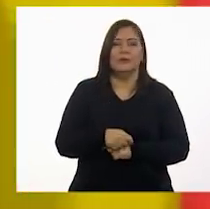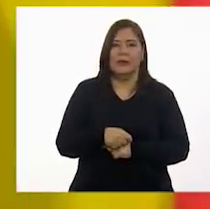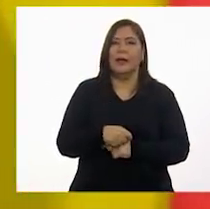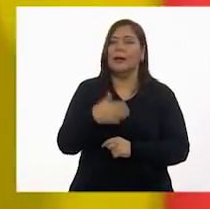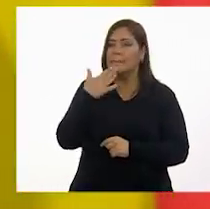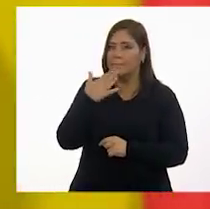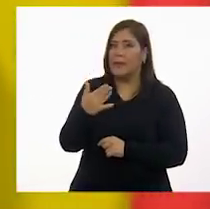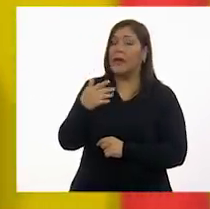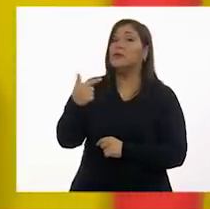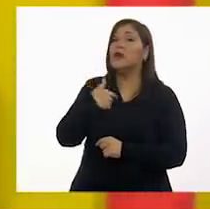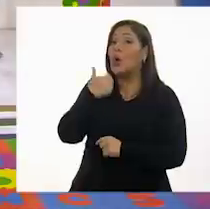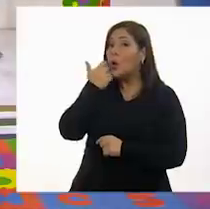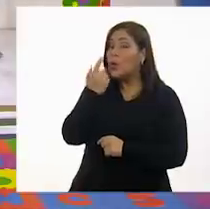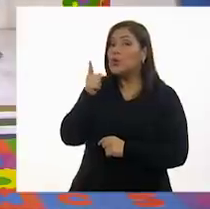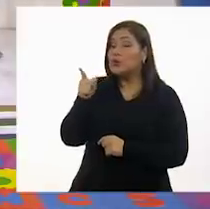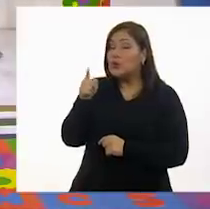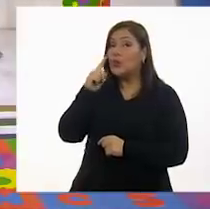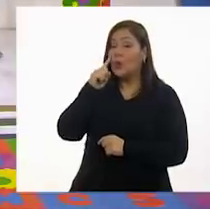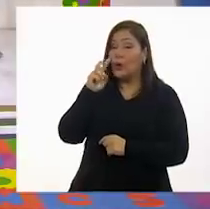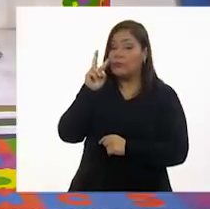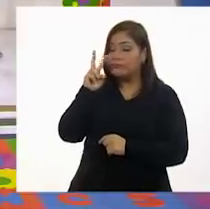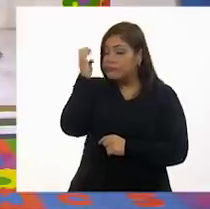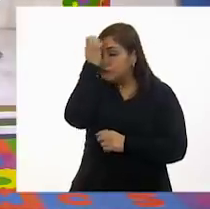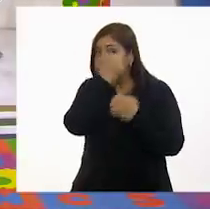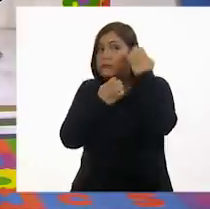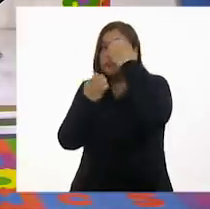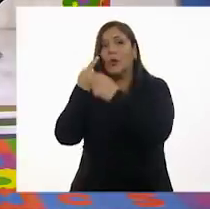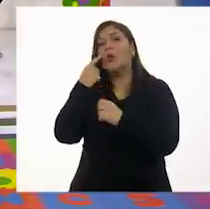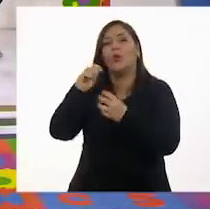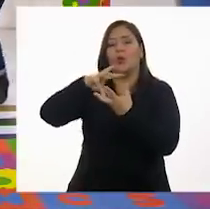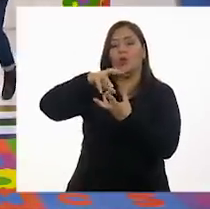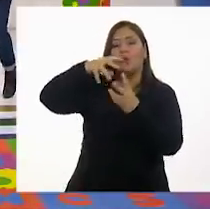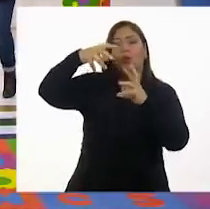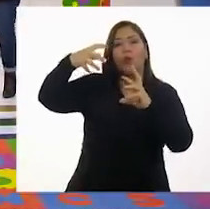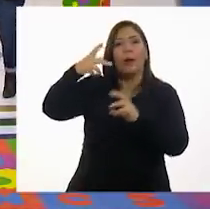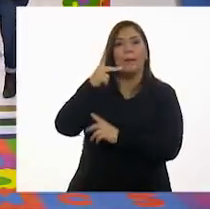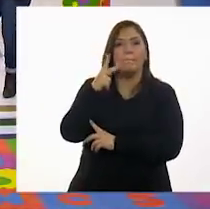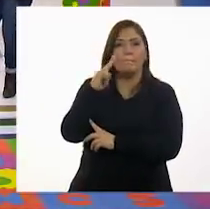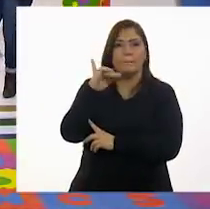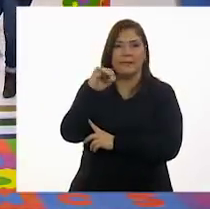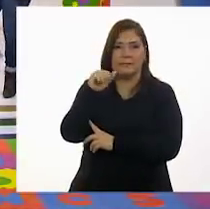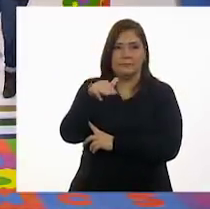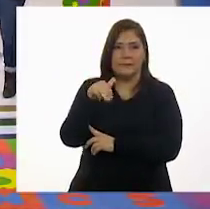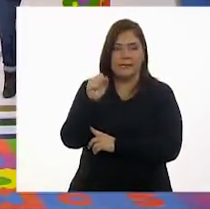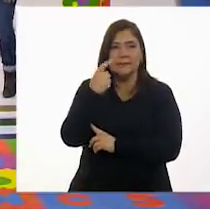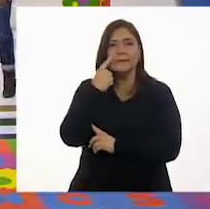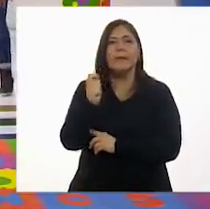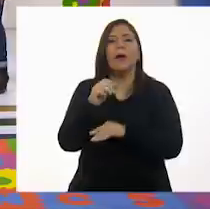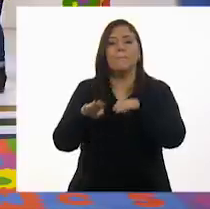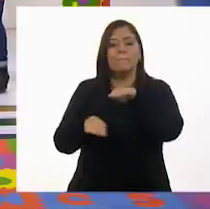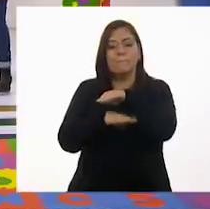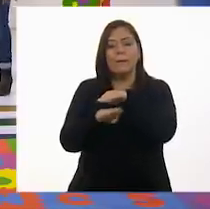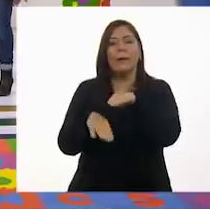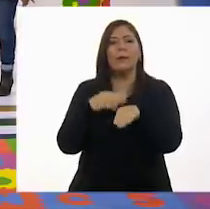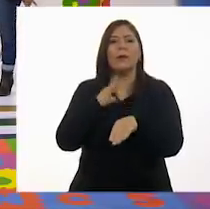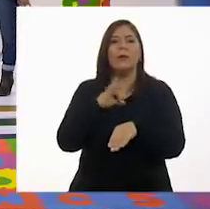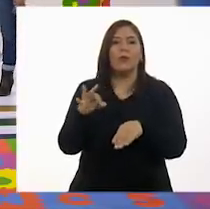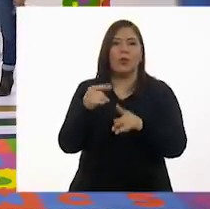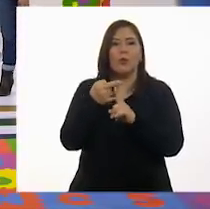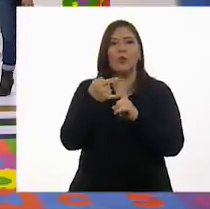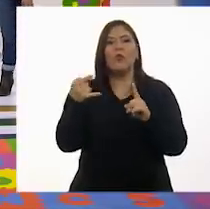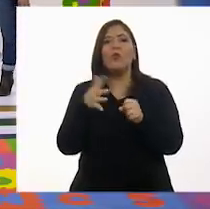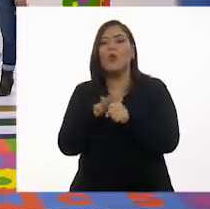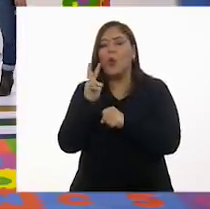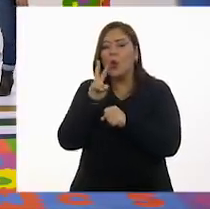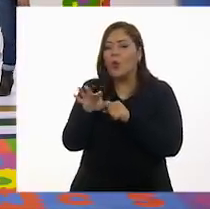ver, quiero que tú veas todos estos prismas, cuál de ellos, sus base es un rectángulo. Un rectángulo,